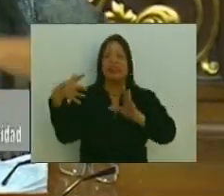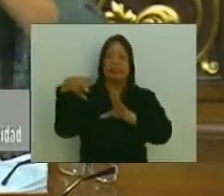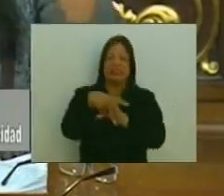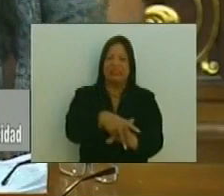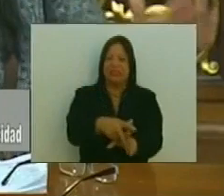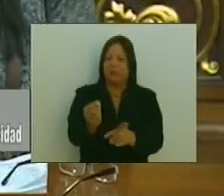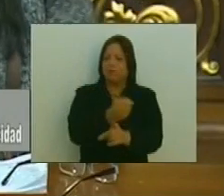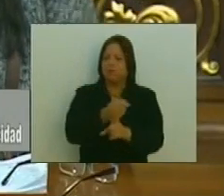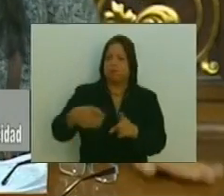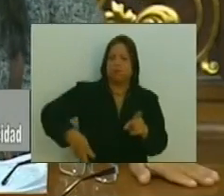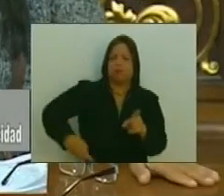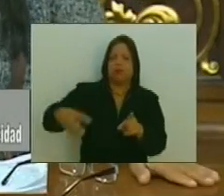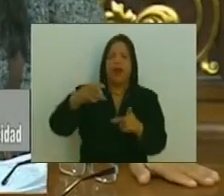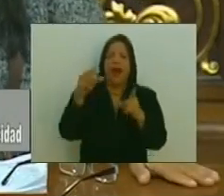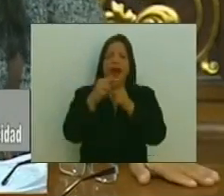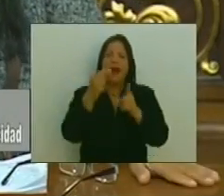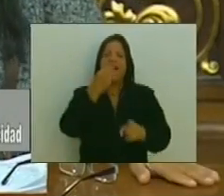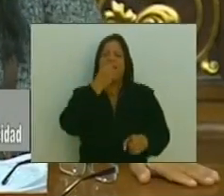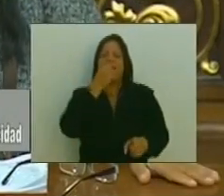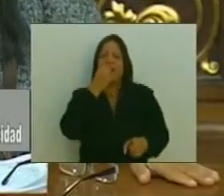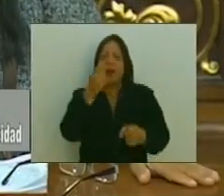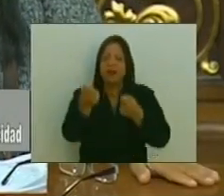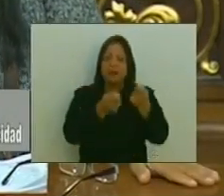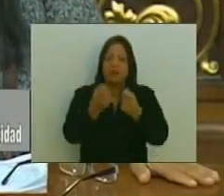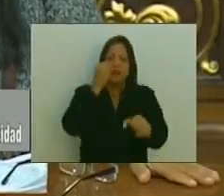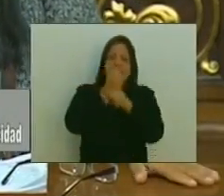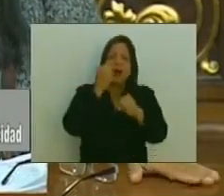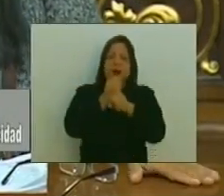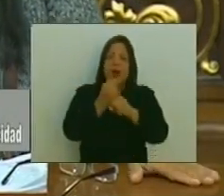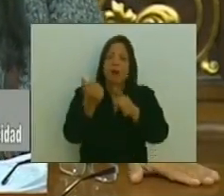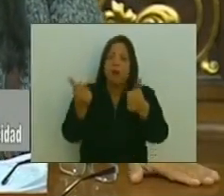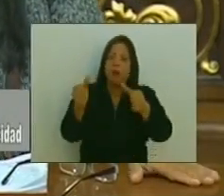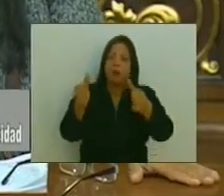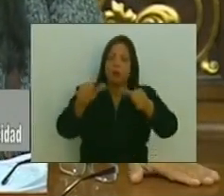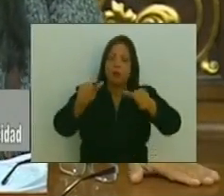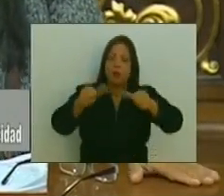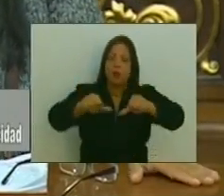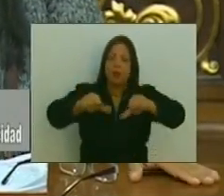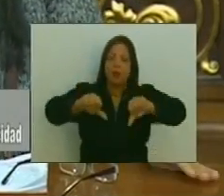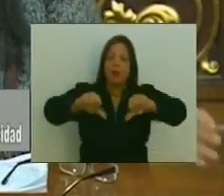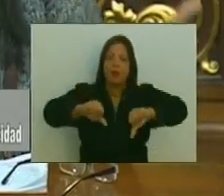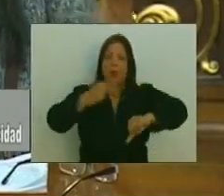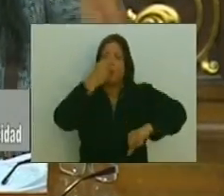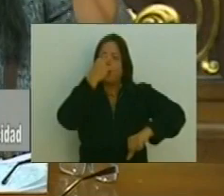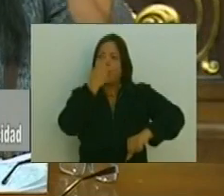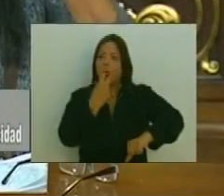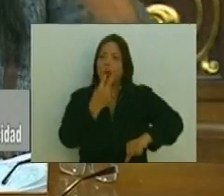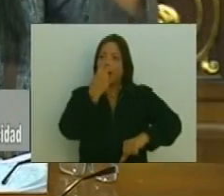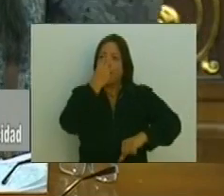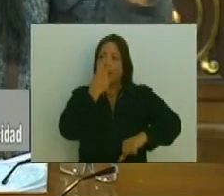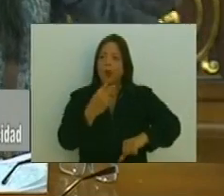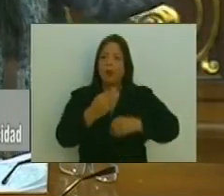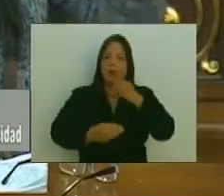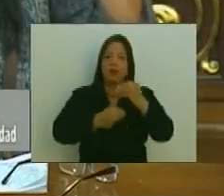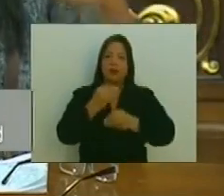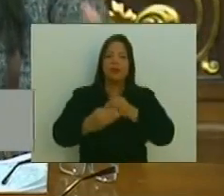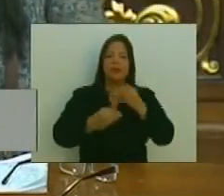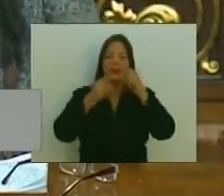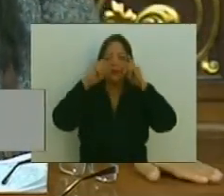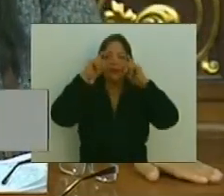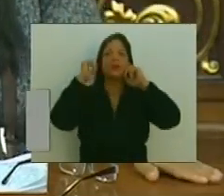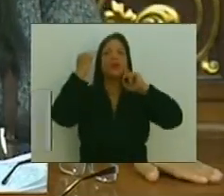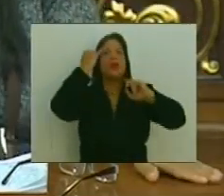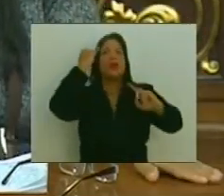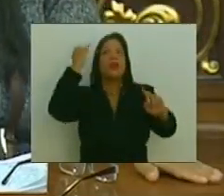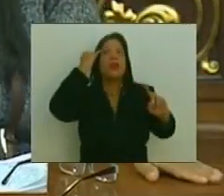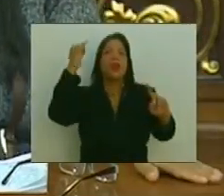de todo su aparataje, hacía un trabajo para construir modelos y crear y sembrar ideas en